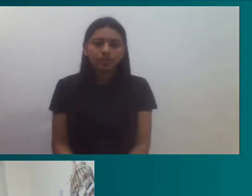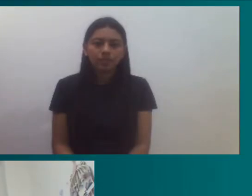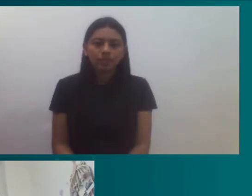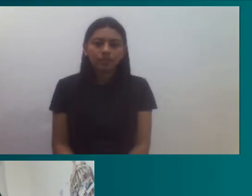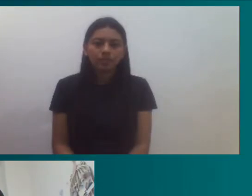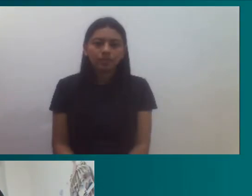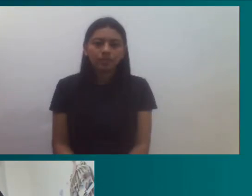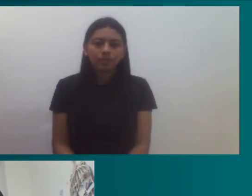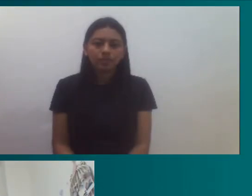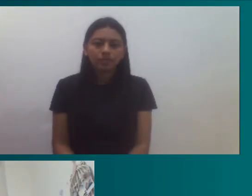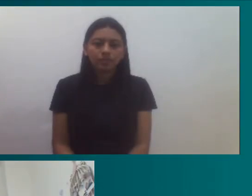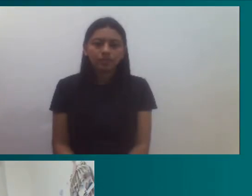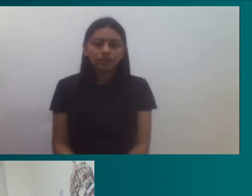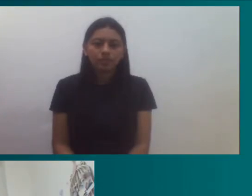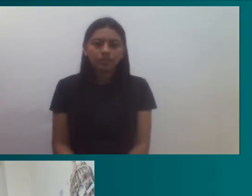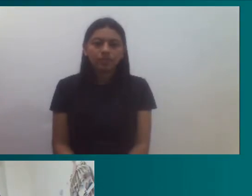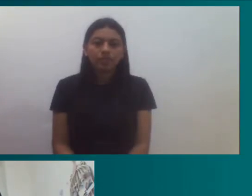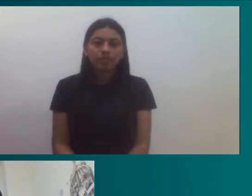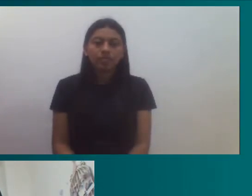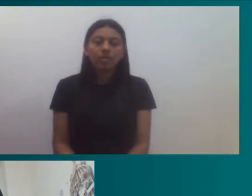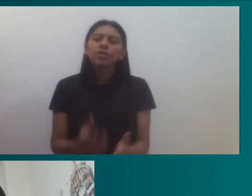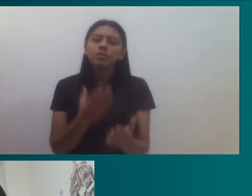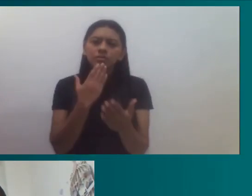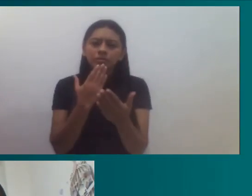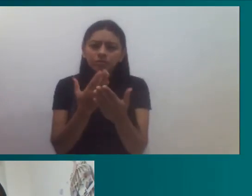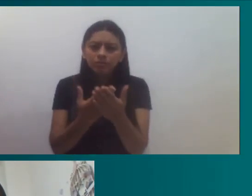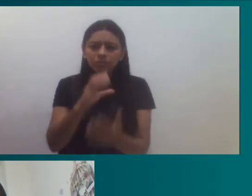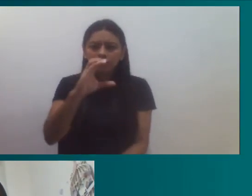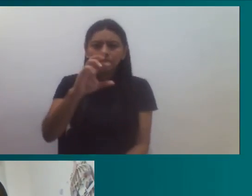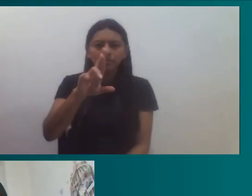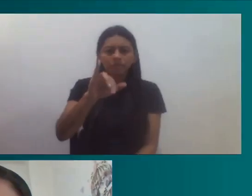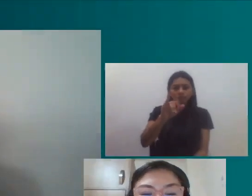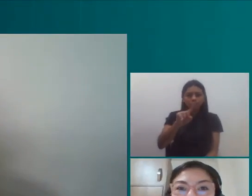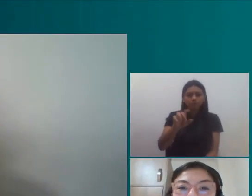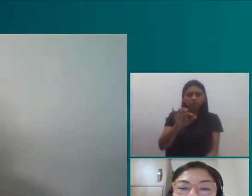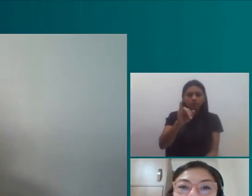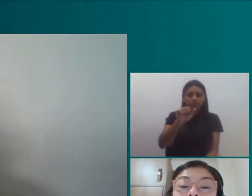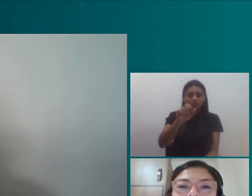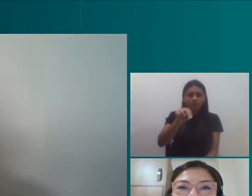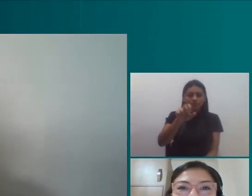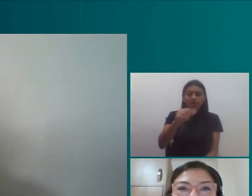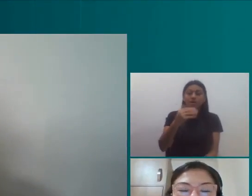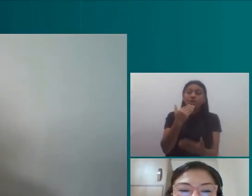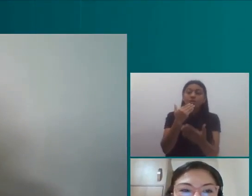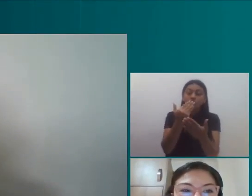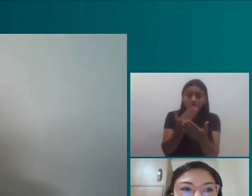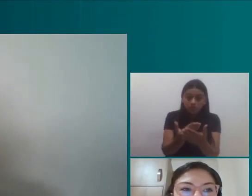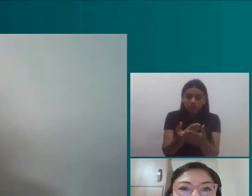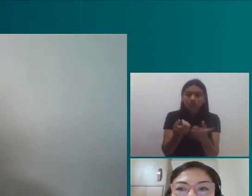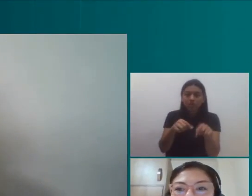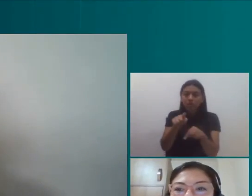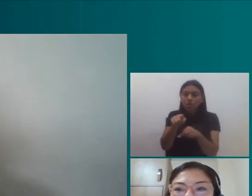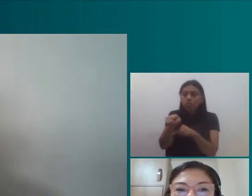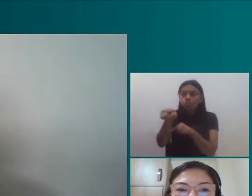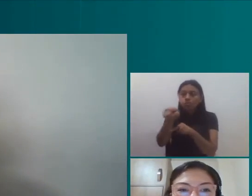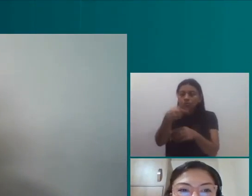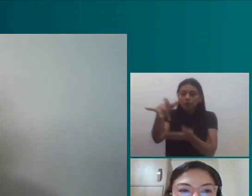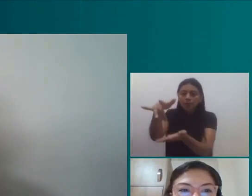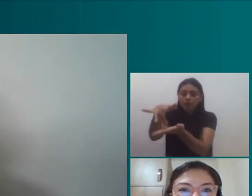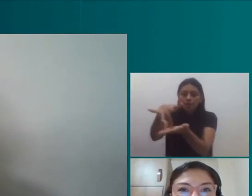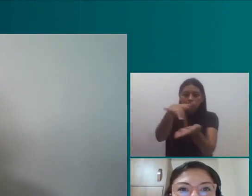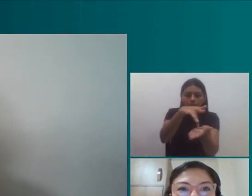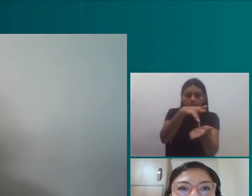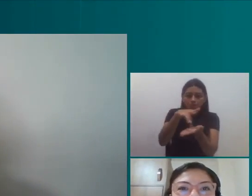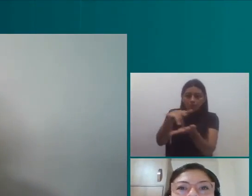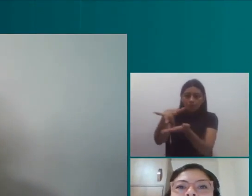Mil gracias, Ana Cristina, por su exposición y a los participantes por su tiempo. Ahora los invitamos a